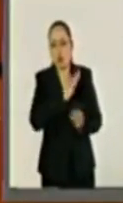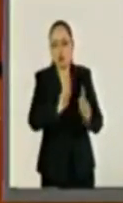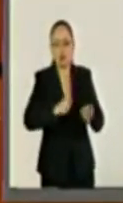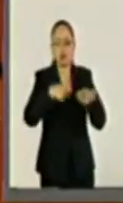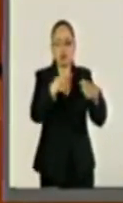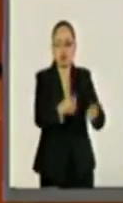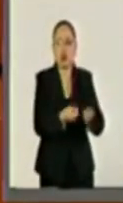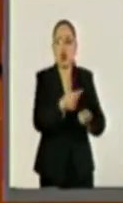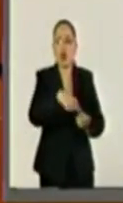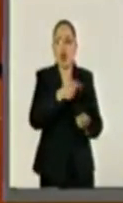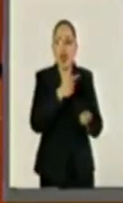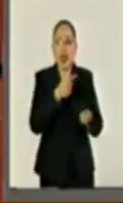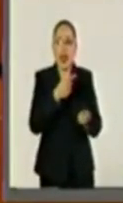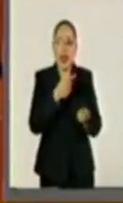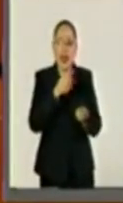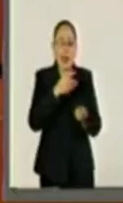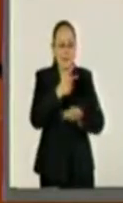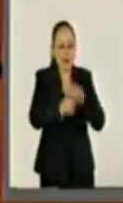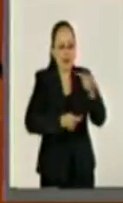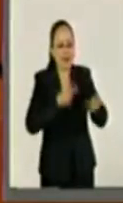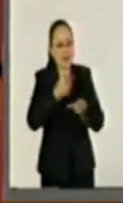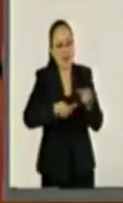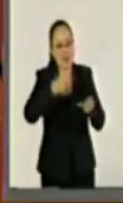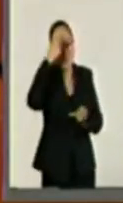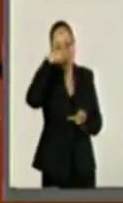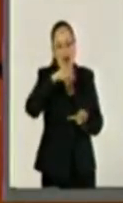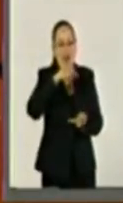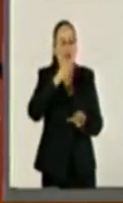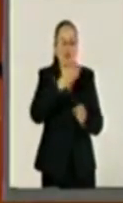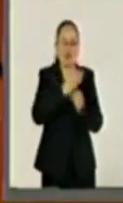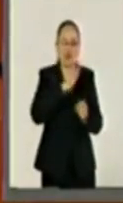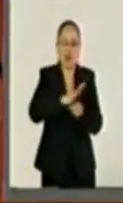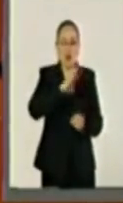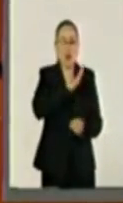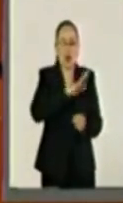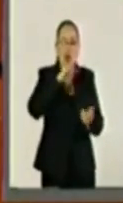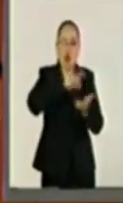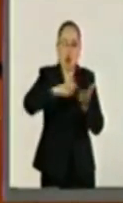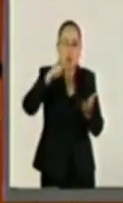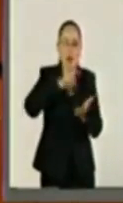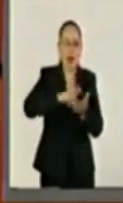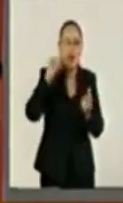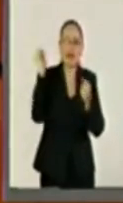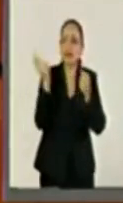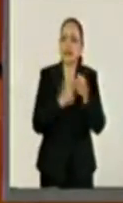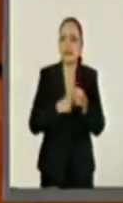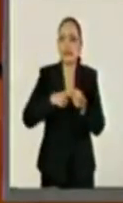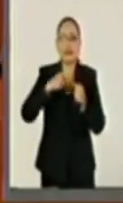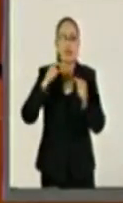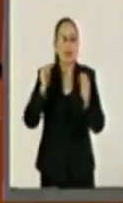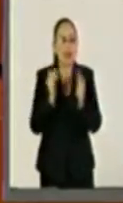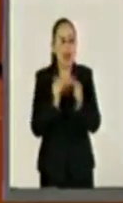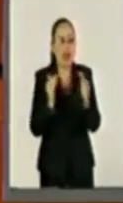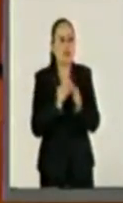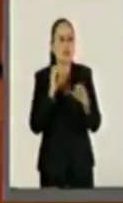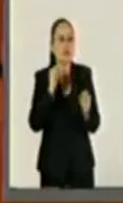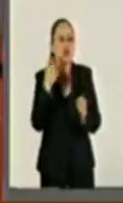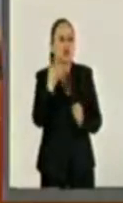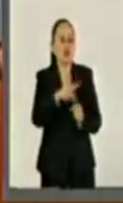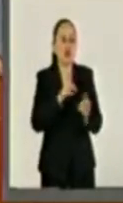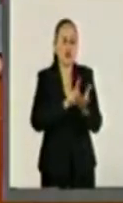otorgarles crédito barato y suficiente para que adquieran en propiedad las habitaciones a que tienen